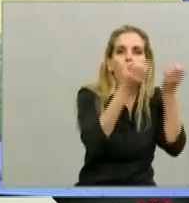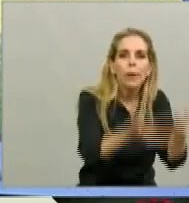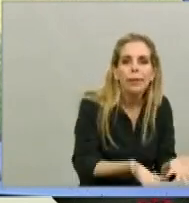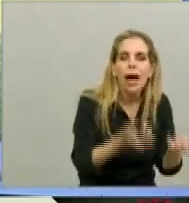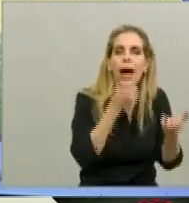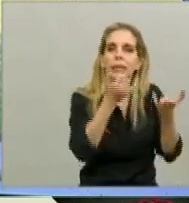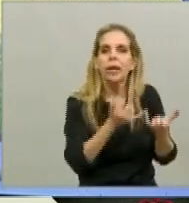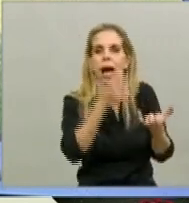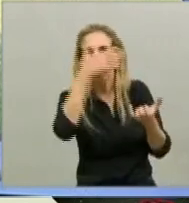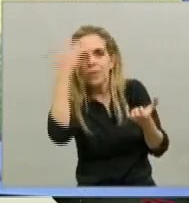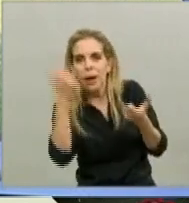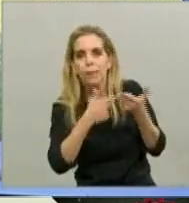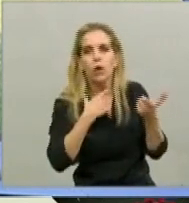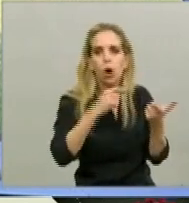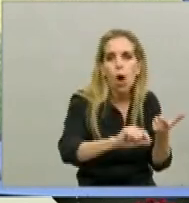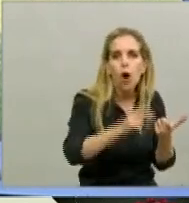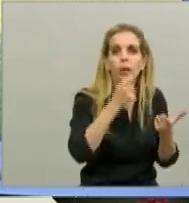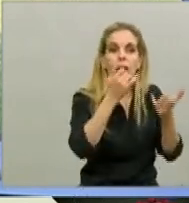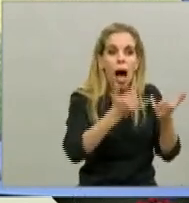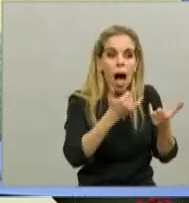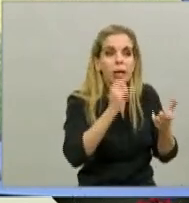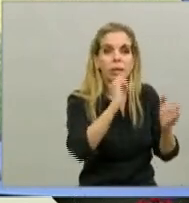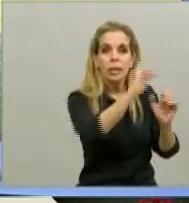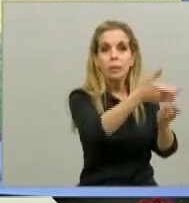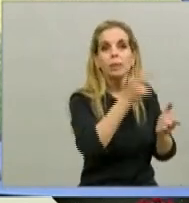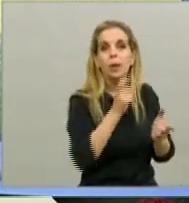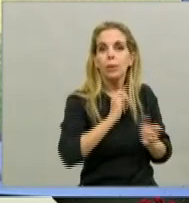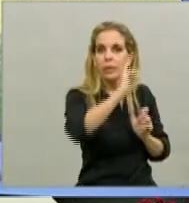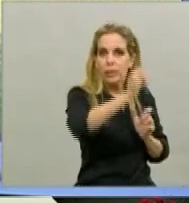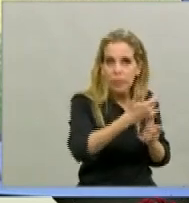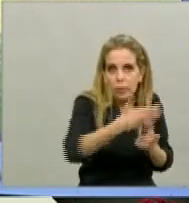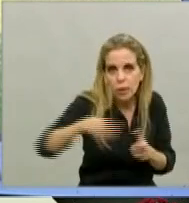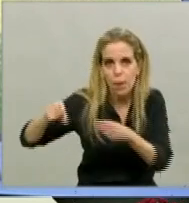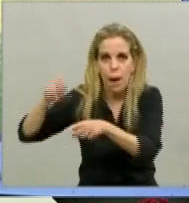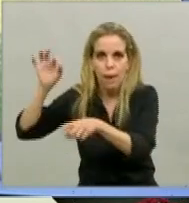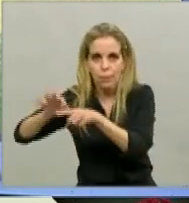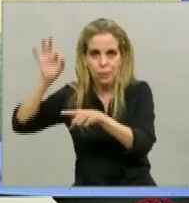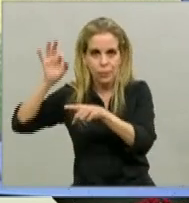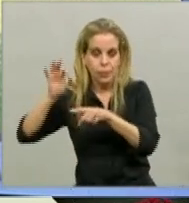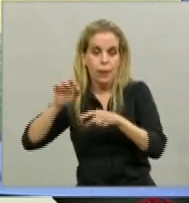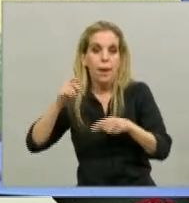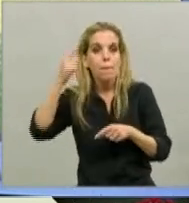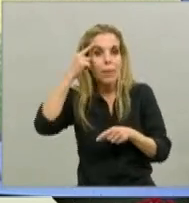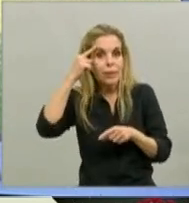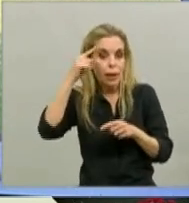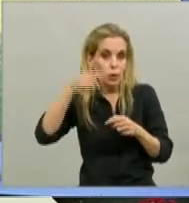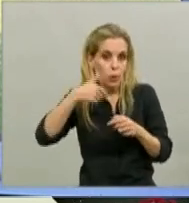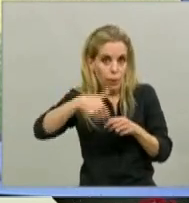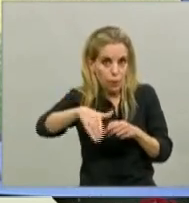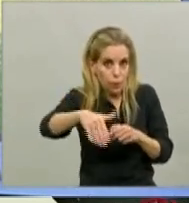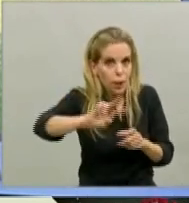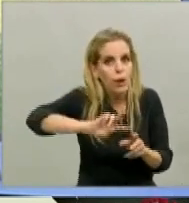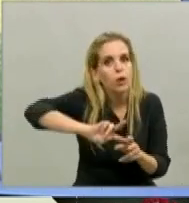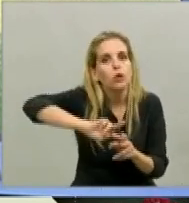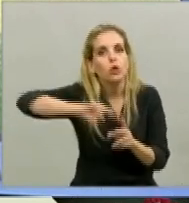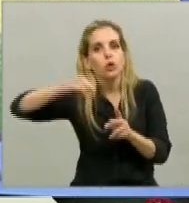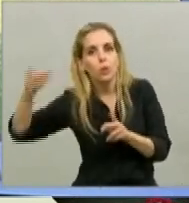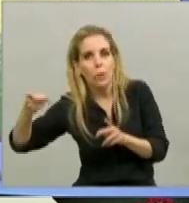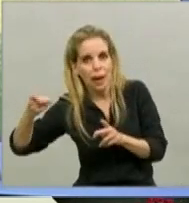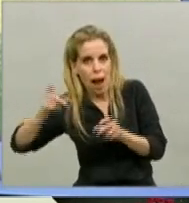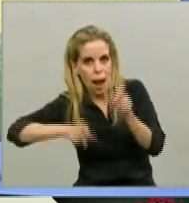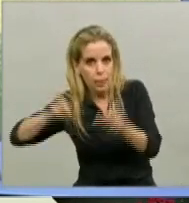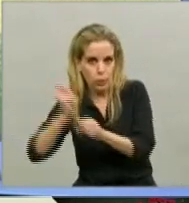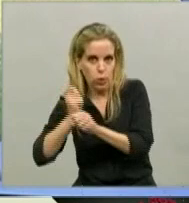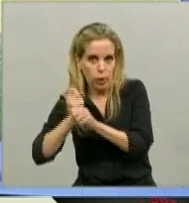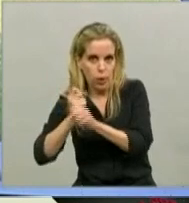si están con síntomas, llevándolos a los centros de testeo. Y estamos previendo para los próximos 10 días duplicarlo, para poder seguir avanzando barrio por